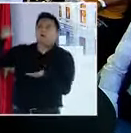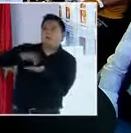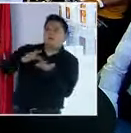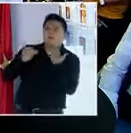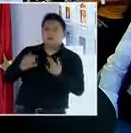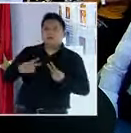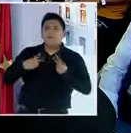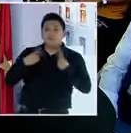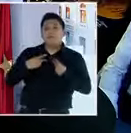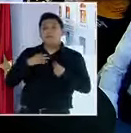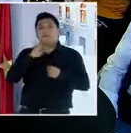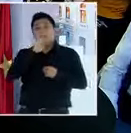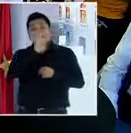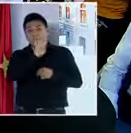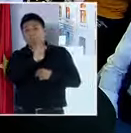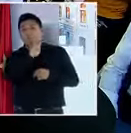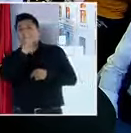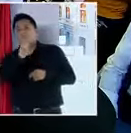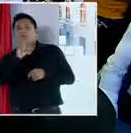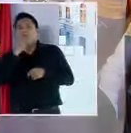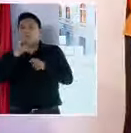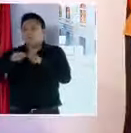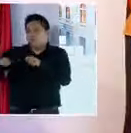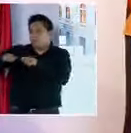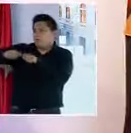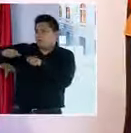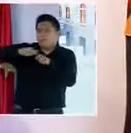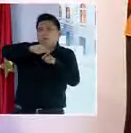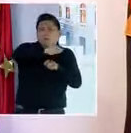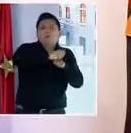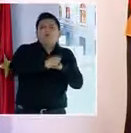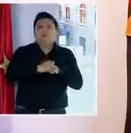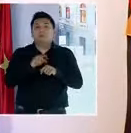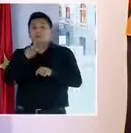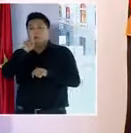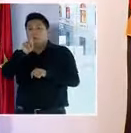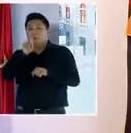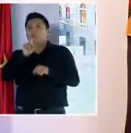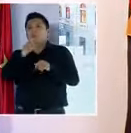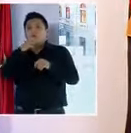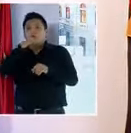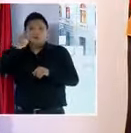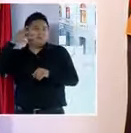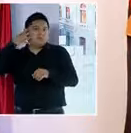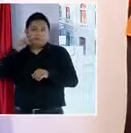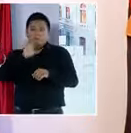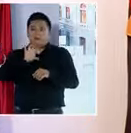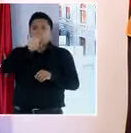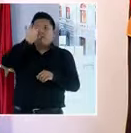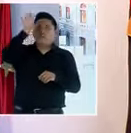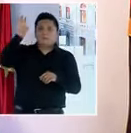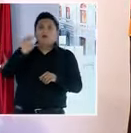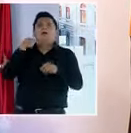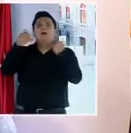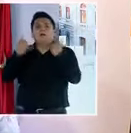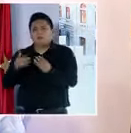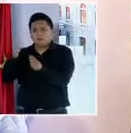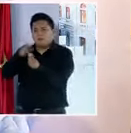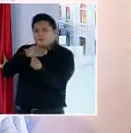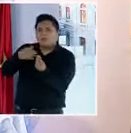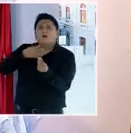21.648 kilómetros cuadrados y las 6 subregiones. Somos carbón, palma,